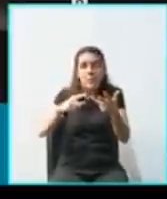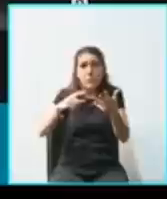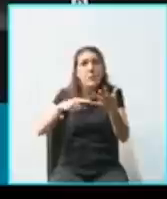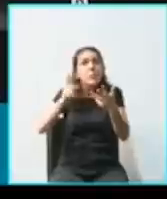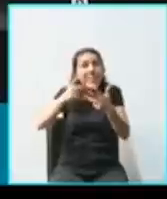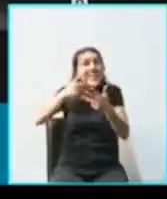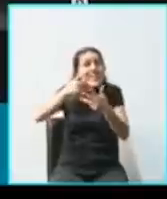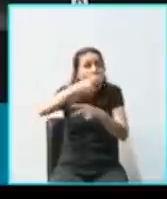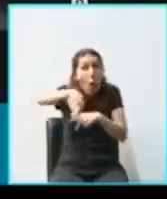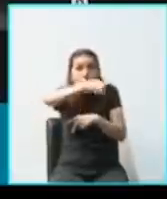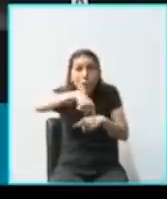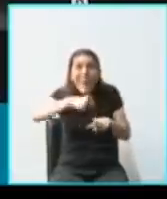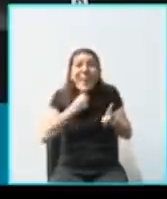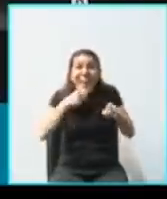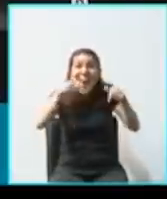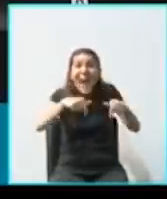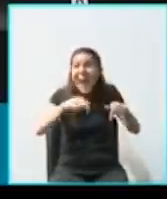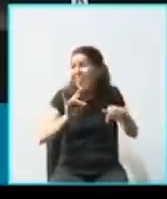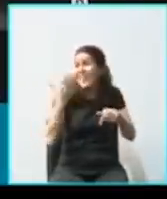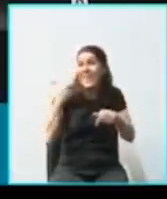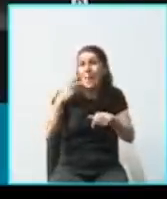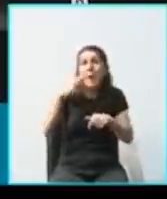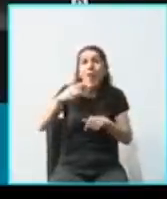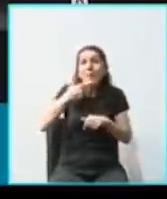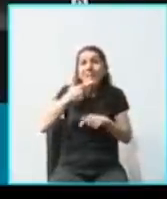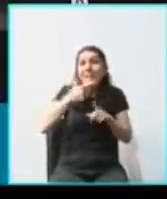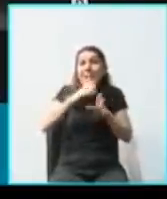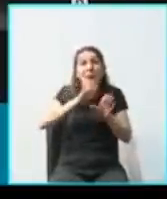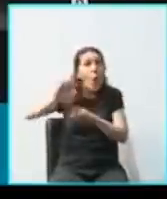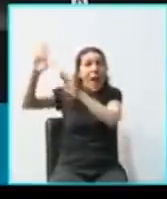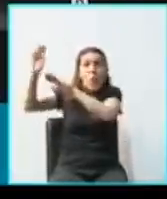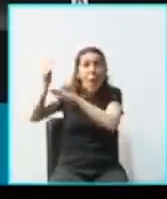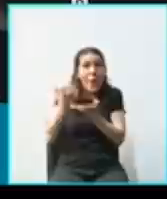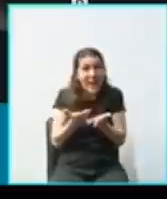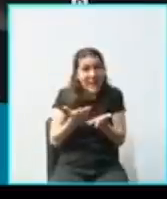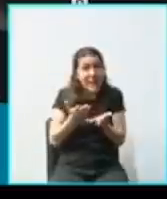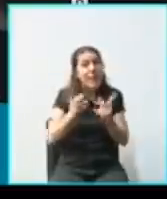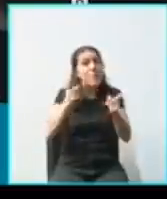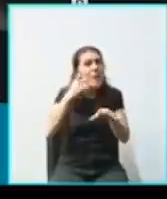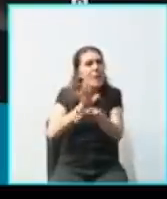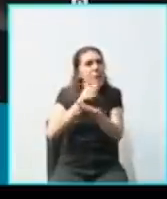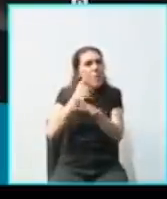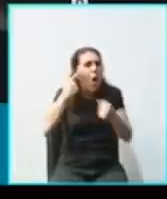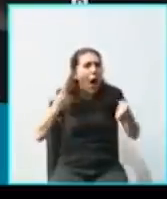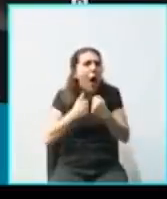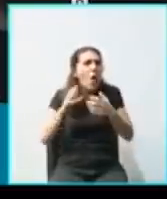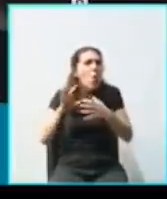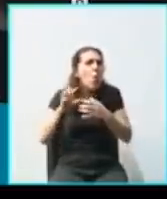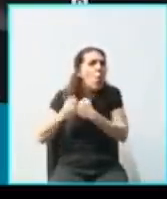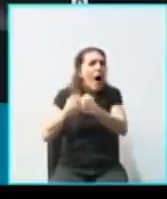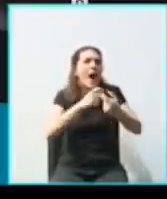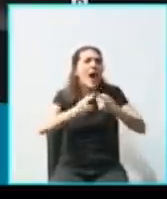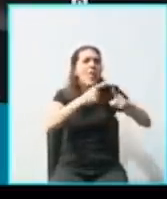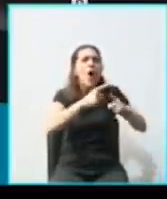que ustedes quisieron aplicar en diciembre del año 2017, que lo habían pactado con todos los gobernadores, que lo había